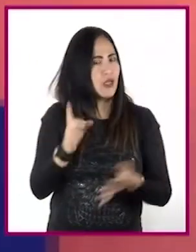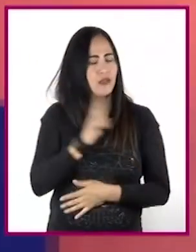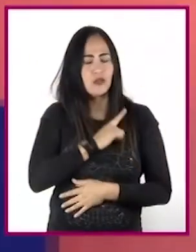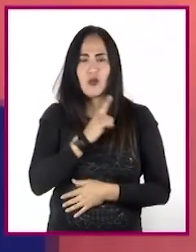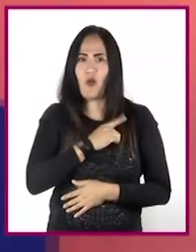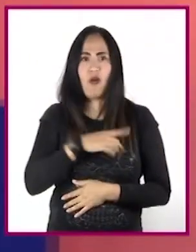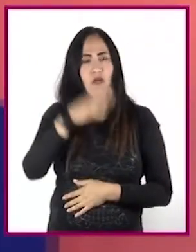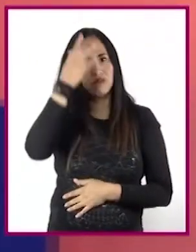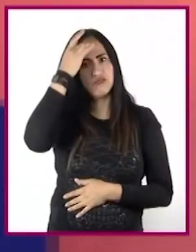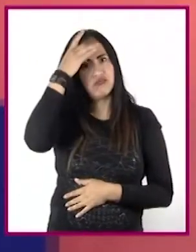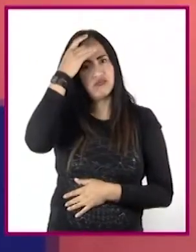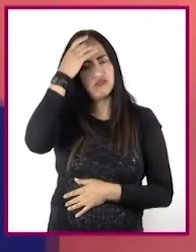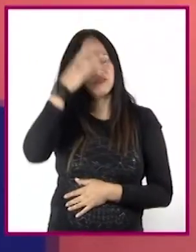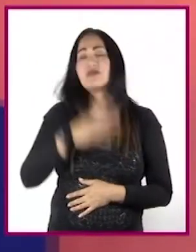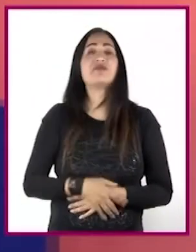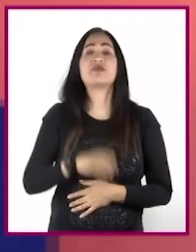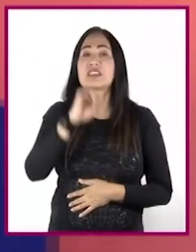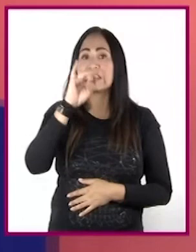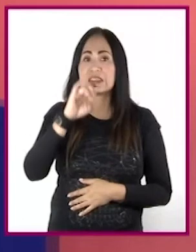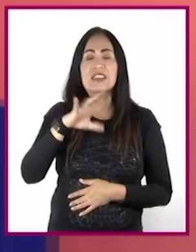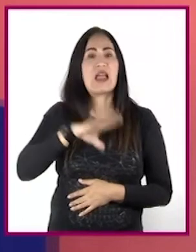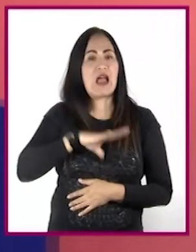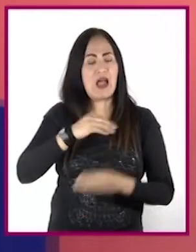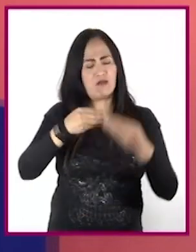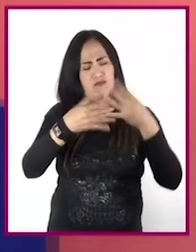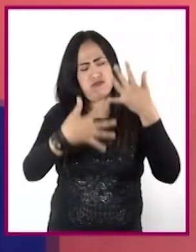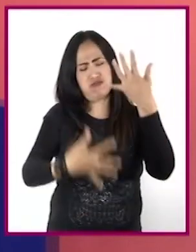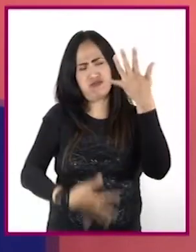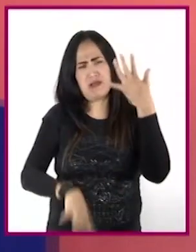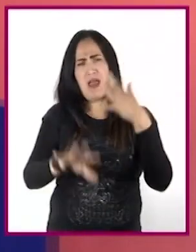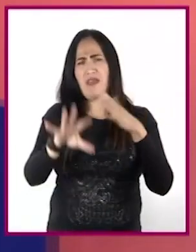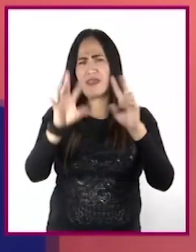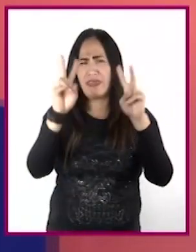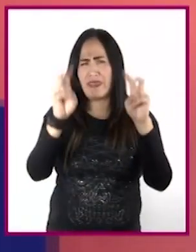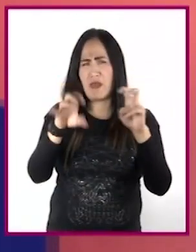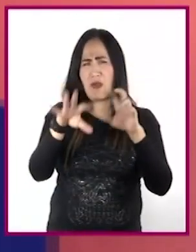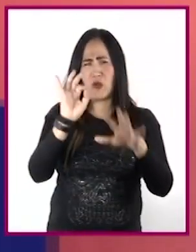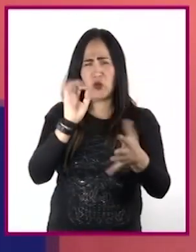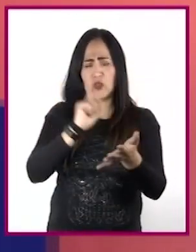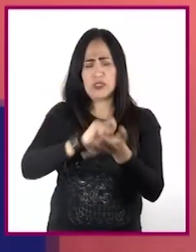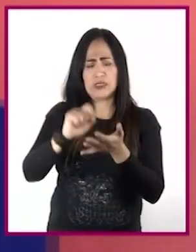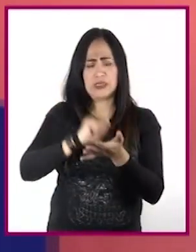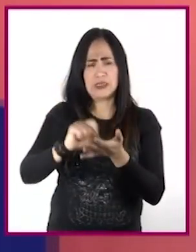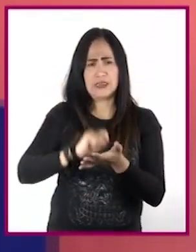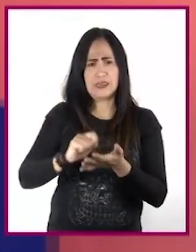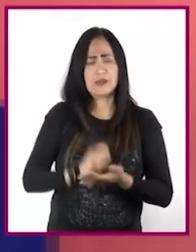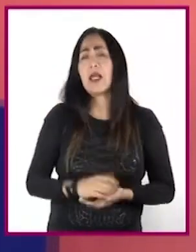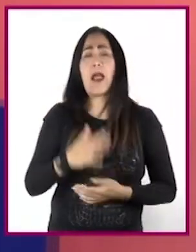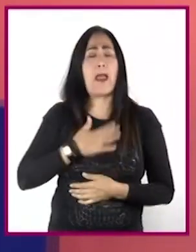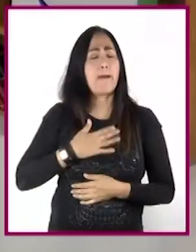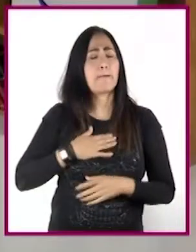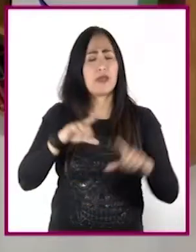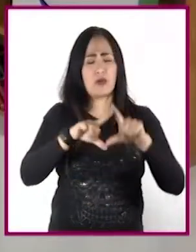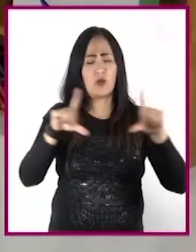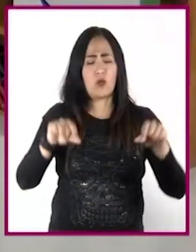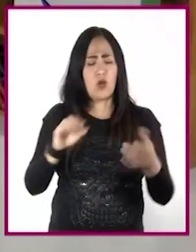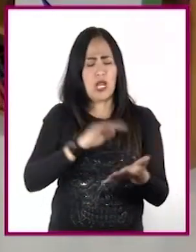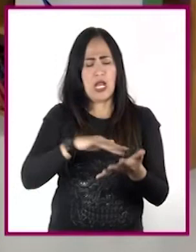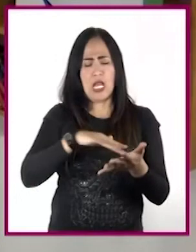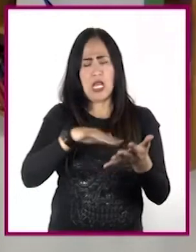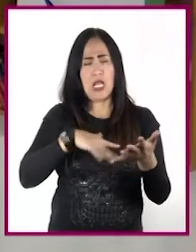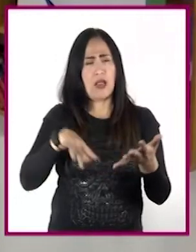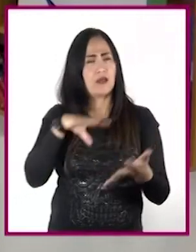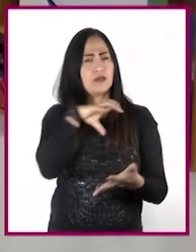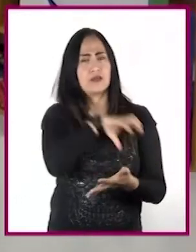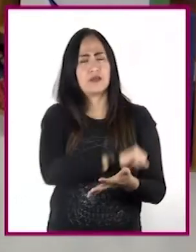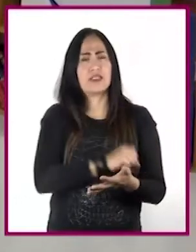agrada ver la gran cantidad de opciones que tenemos para escribir. Fíjate que a mí me apasiona la lectura. Puede ser un